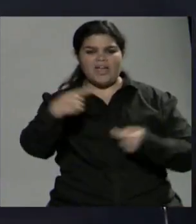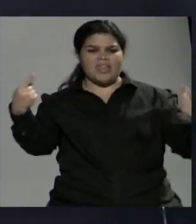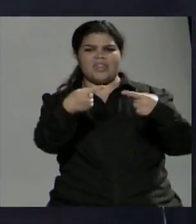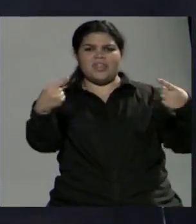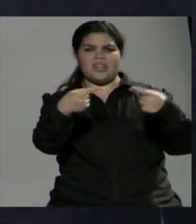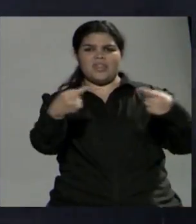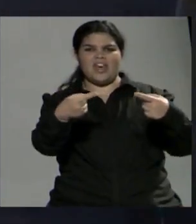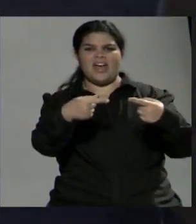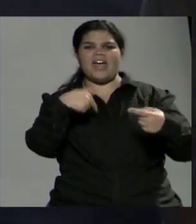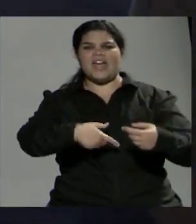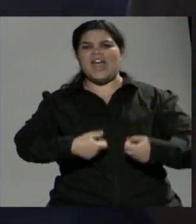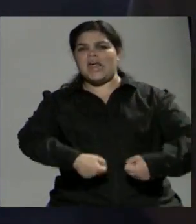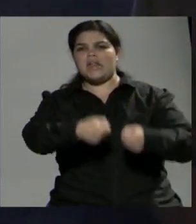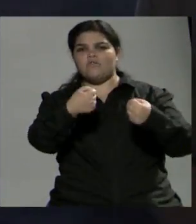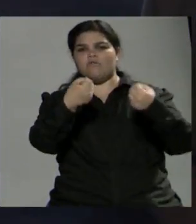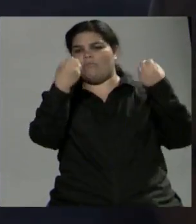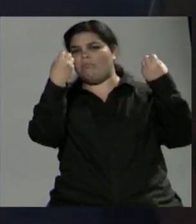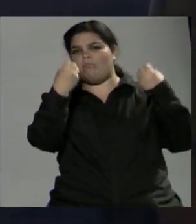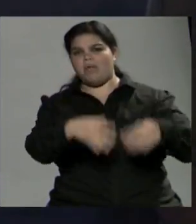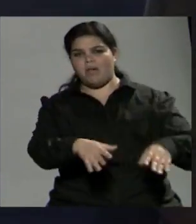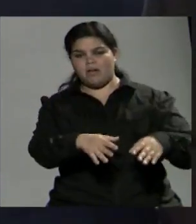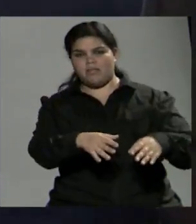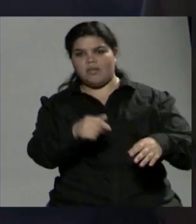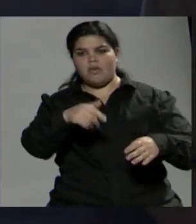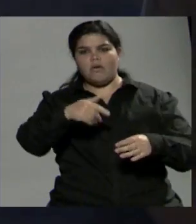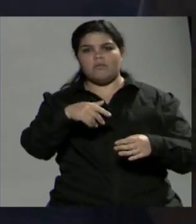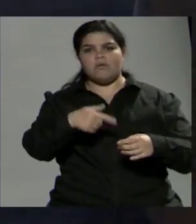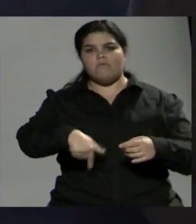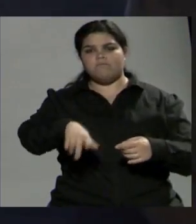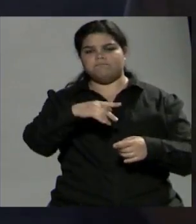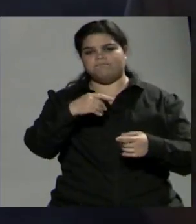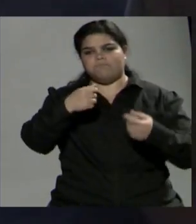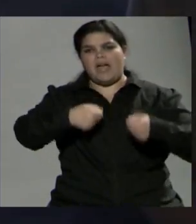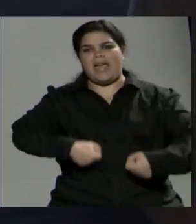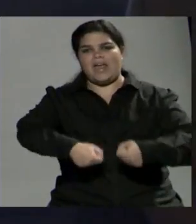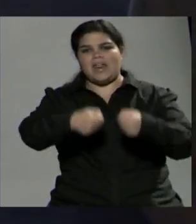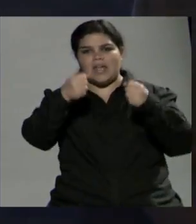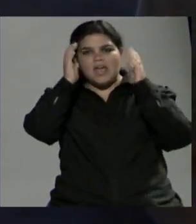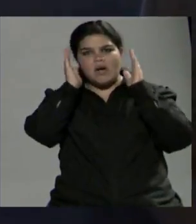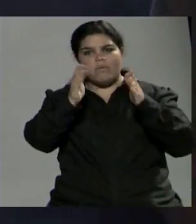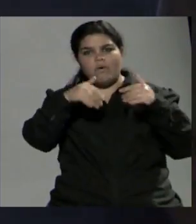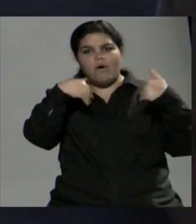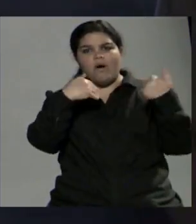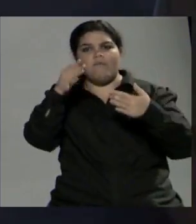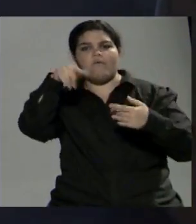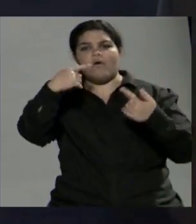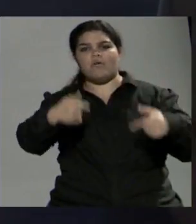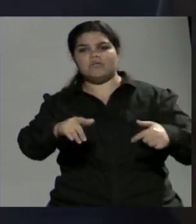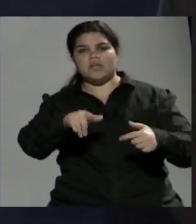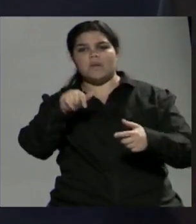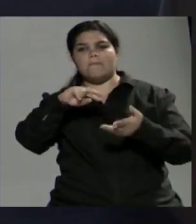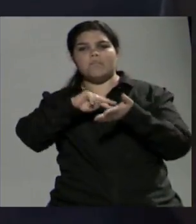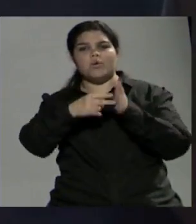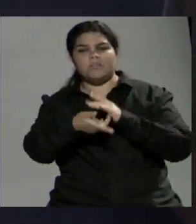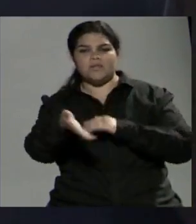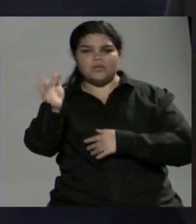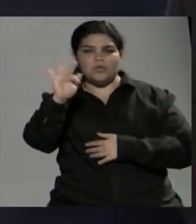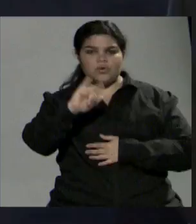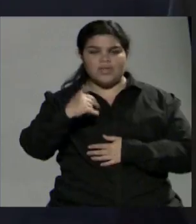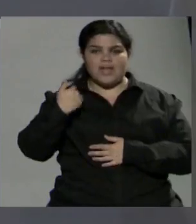perdemos de invertirla, de ponerla en la solución de los problemas de todos los días que los